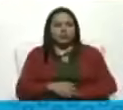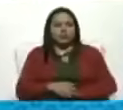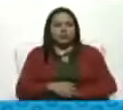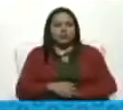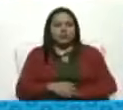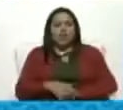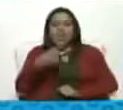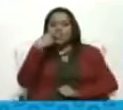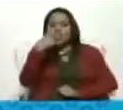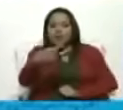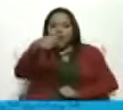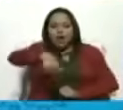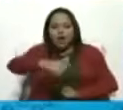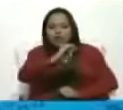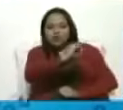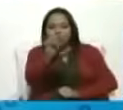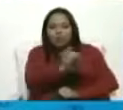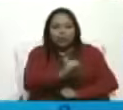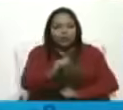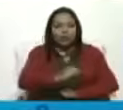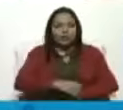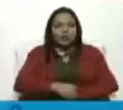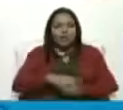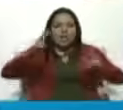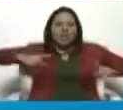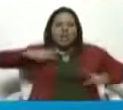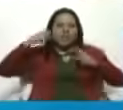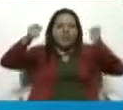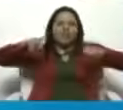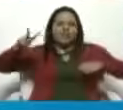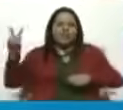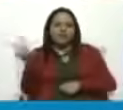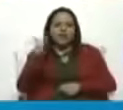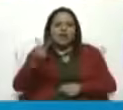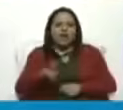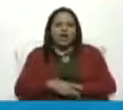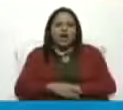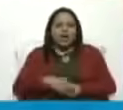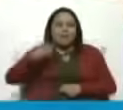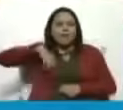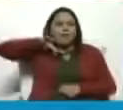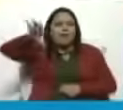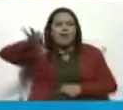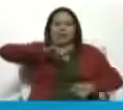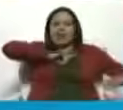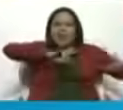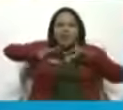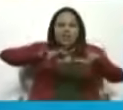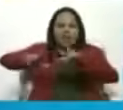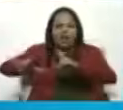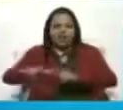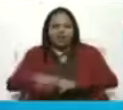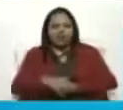Y digo desde el Zulia, ¡que viva Venezuela, mi patria querida!